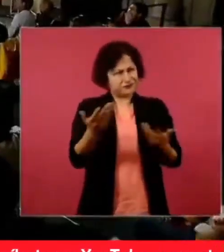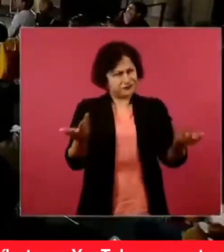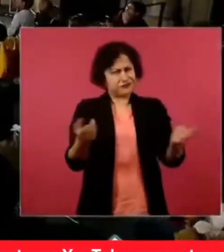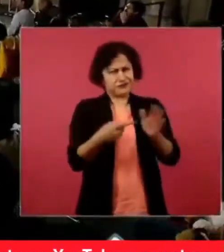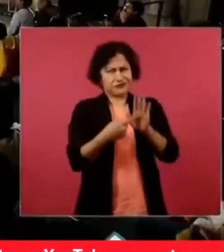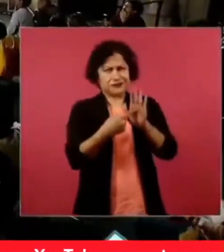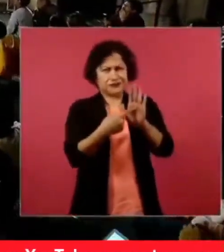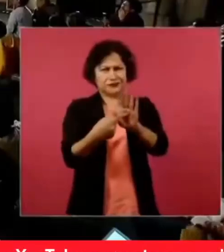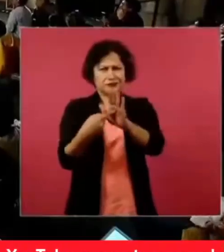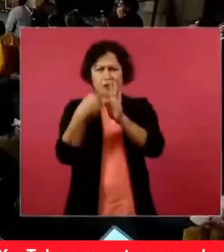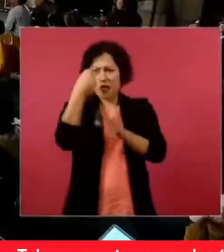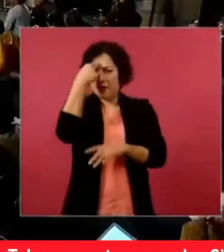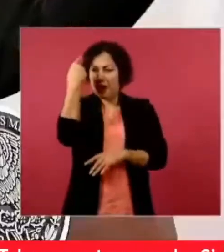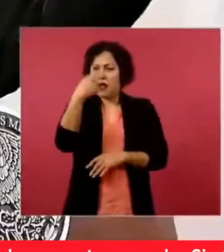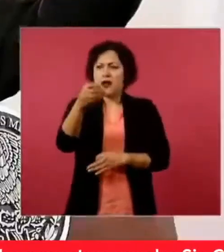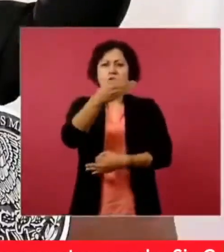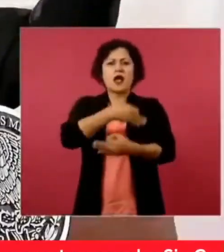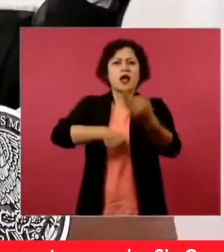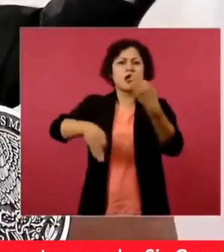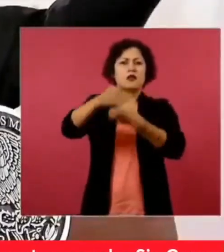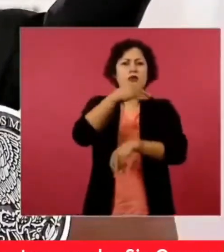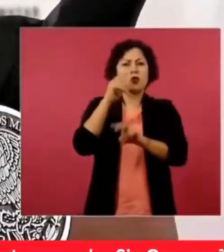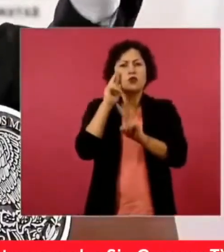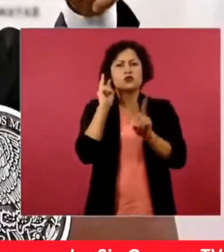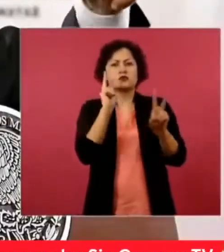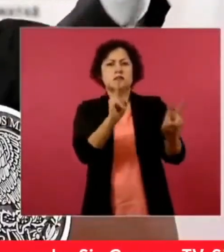vea, porque el Reforma no saca nada.